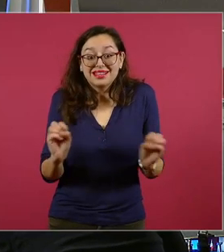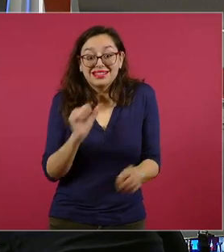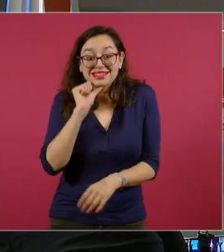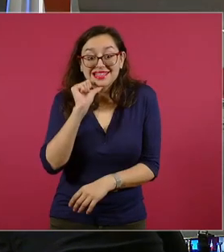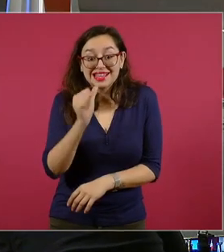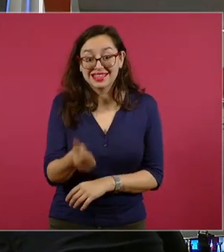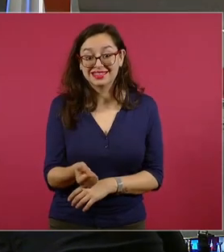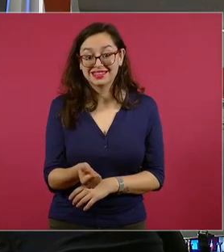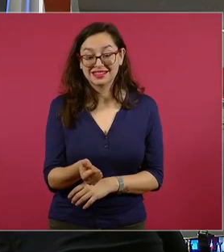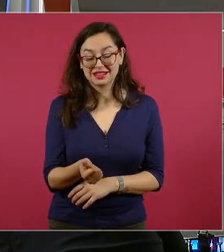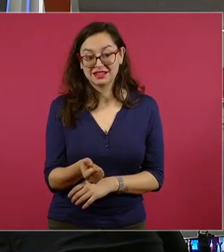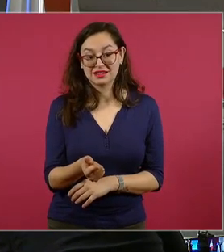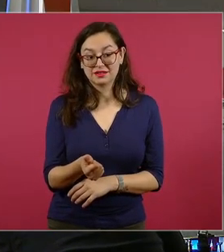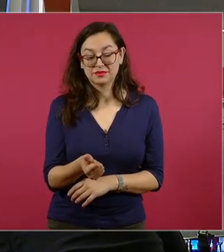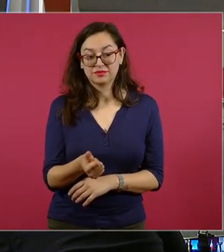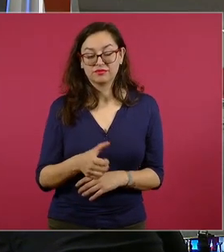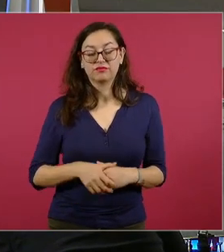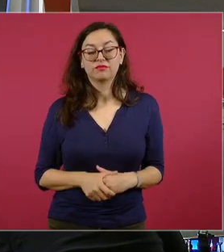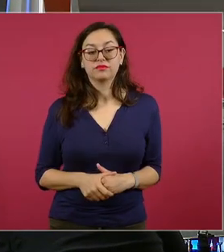alguna,